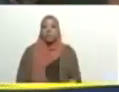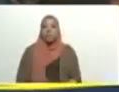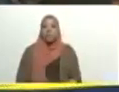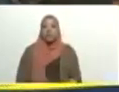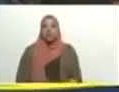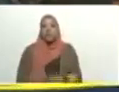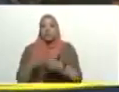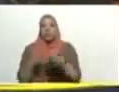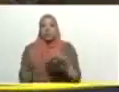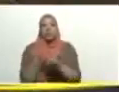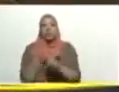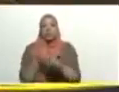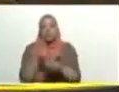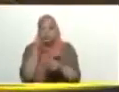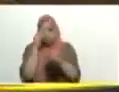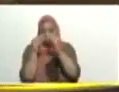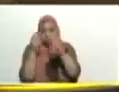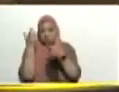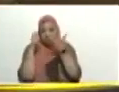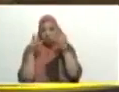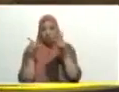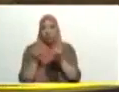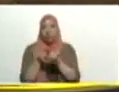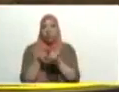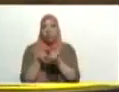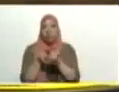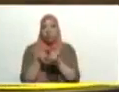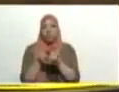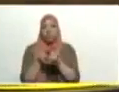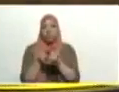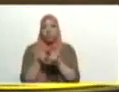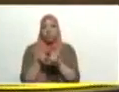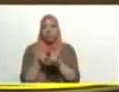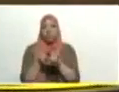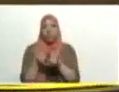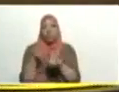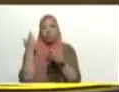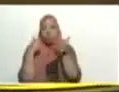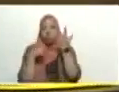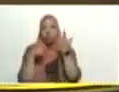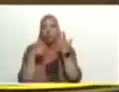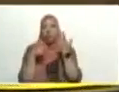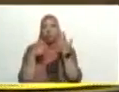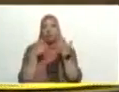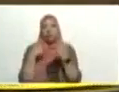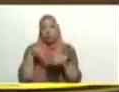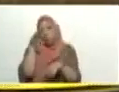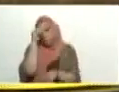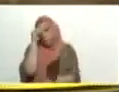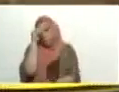Todo esto yo lo aprendí del comandante Chávez, del comandante Hugo Chávez, se lo digo,